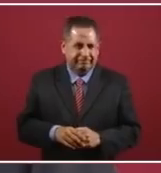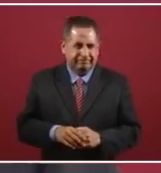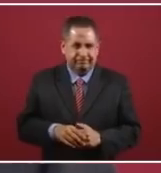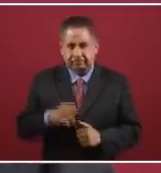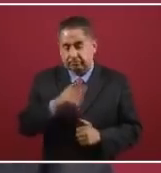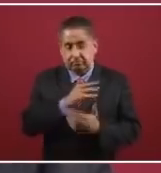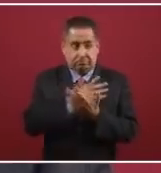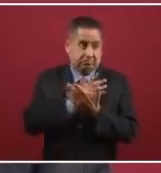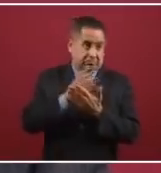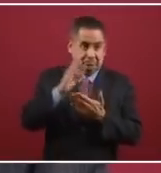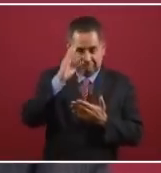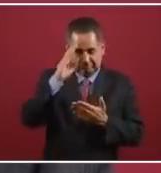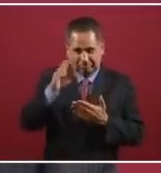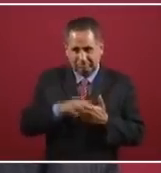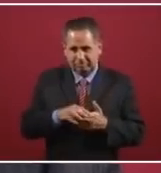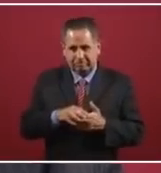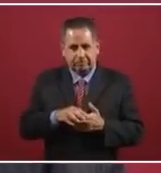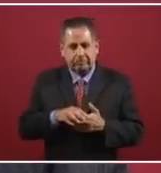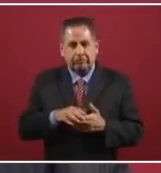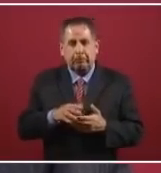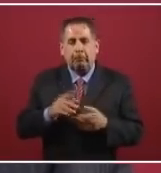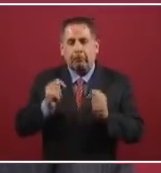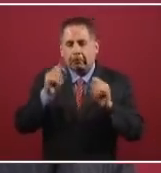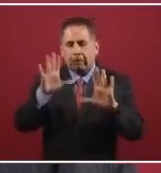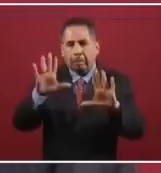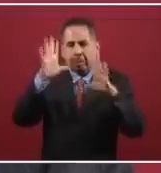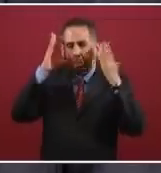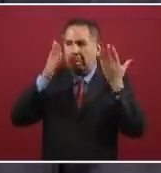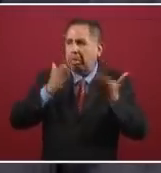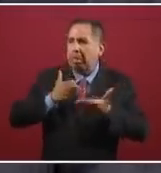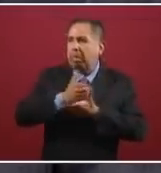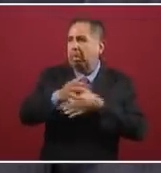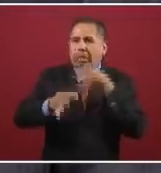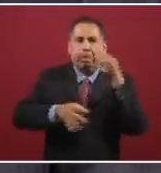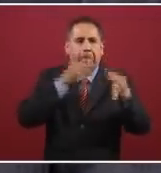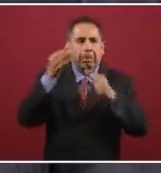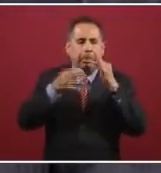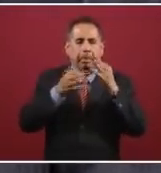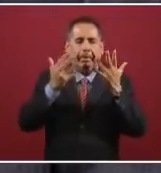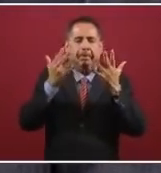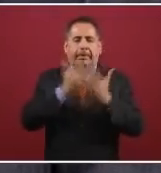se fueron de bruces muchos, ¿no?